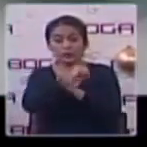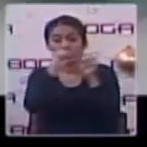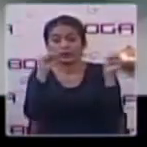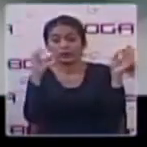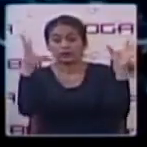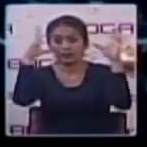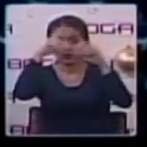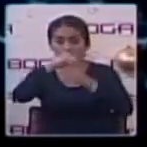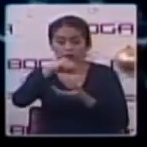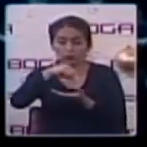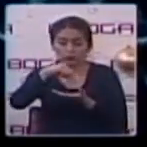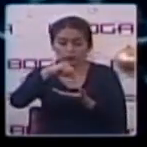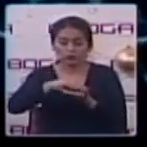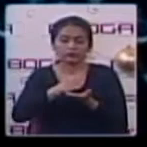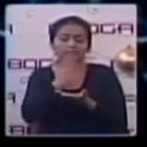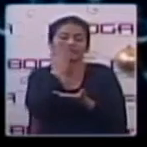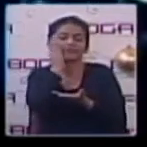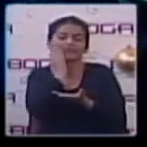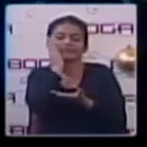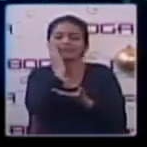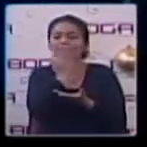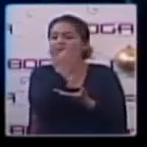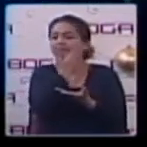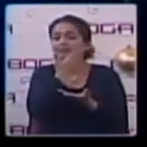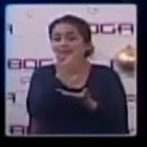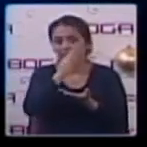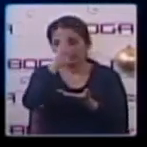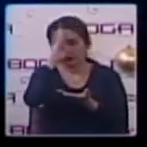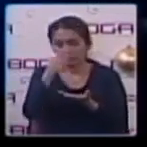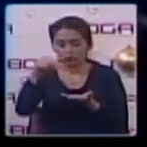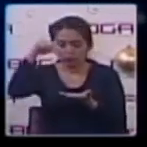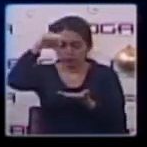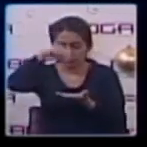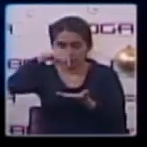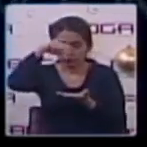debe verter una pequeña cantidad en la palma de la mano y